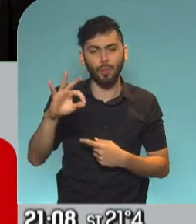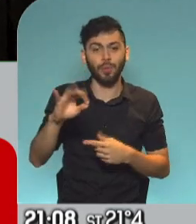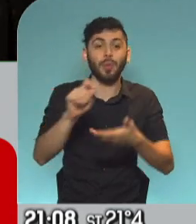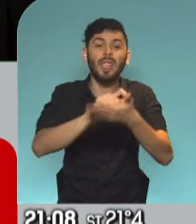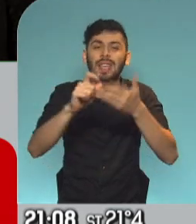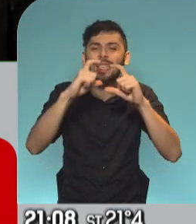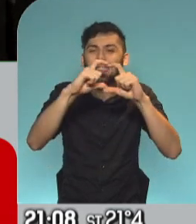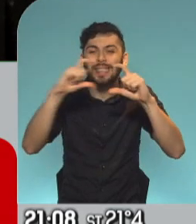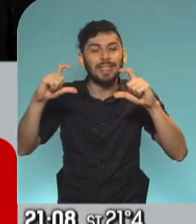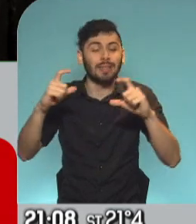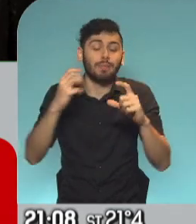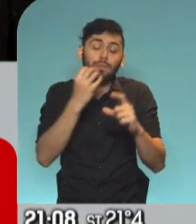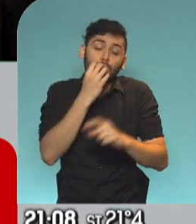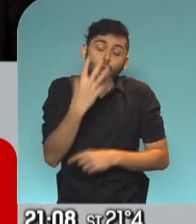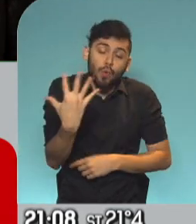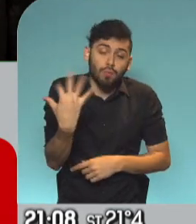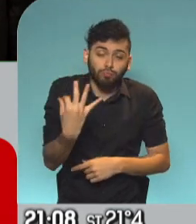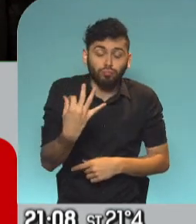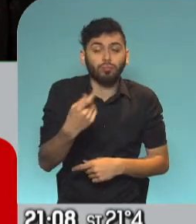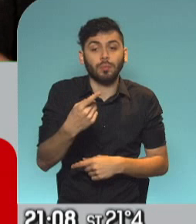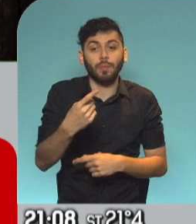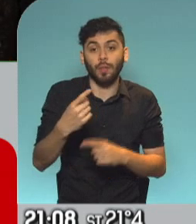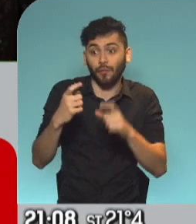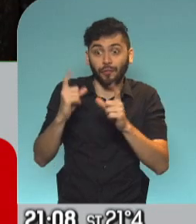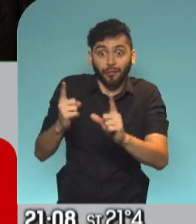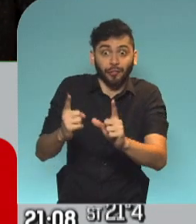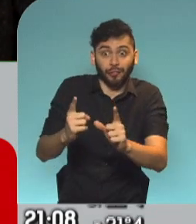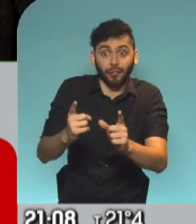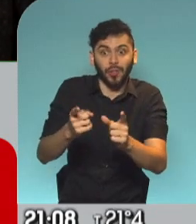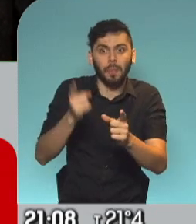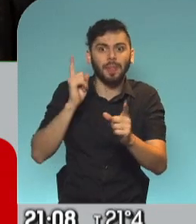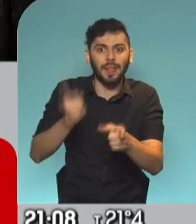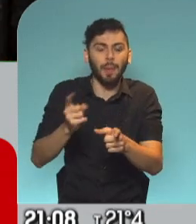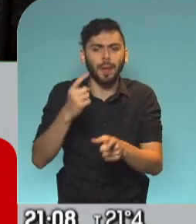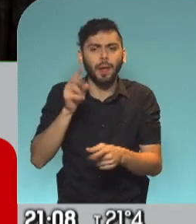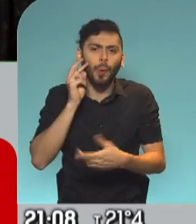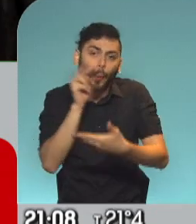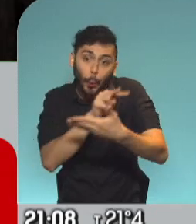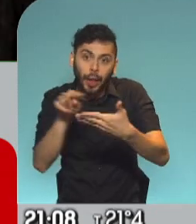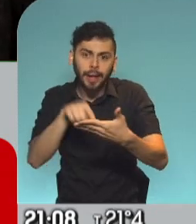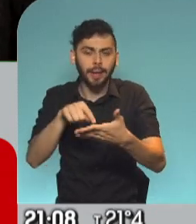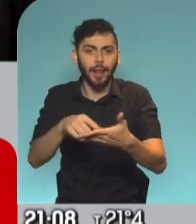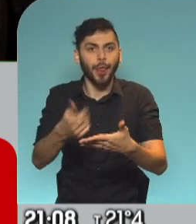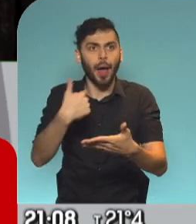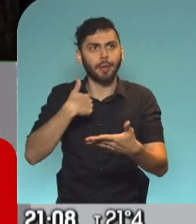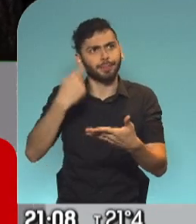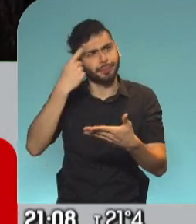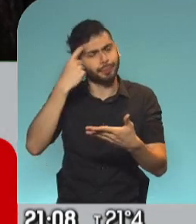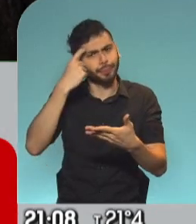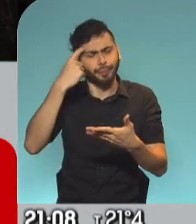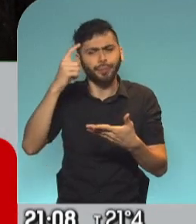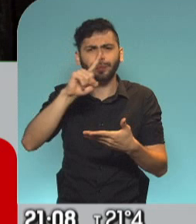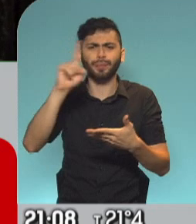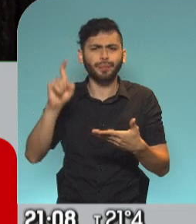viñetas maravillosas que por un lado son absolutamente vigentes, pero por otro lado también nos ponen a preguntar y a cuestionar como seres humanos qué es lo